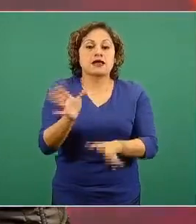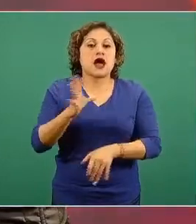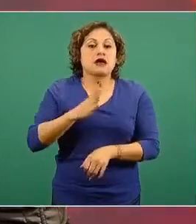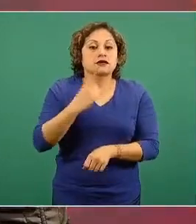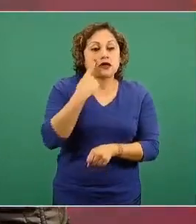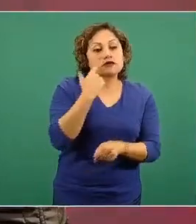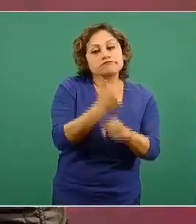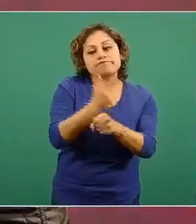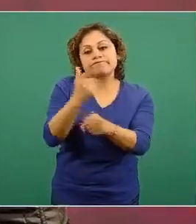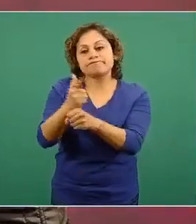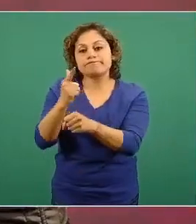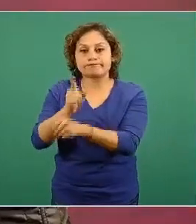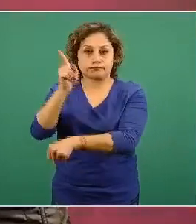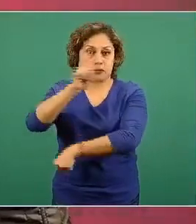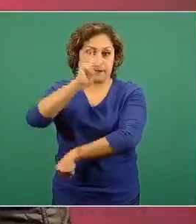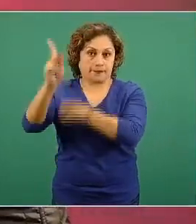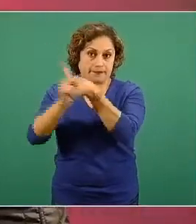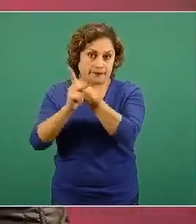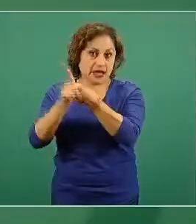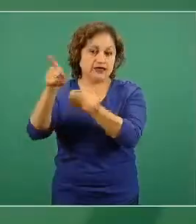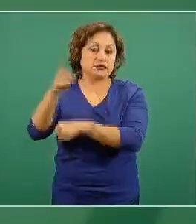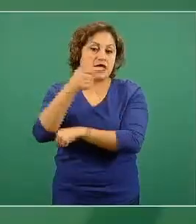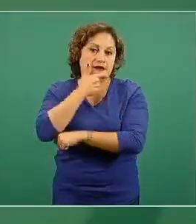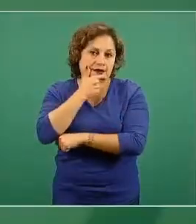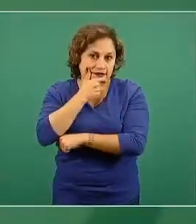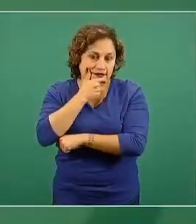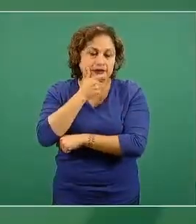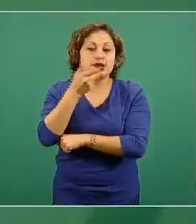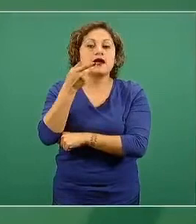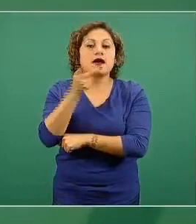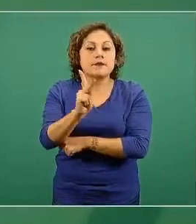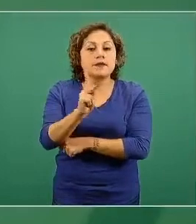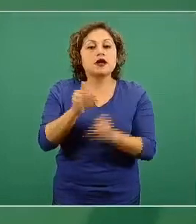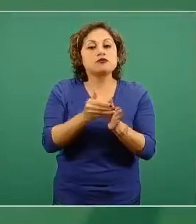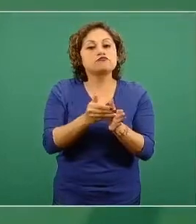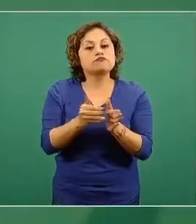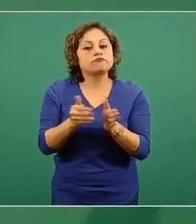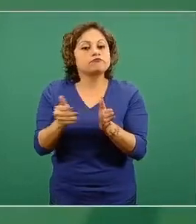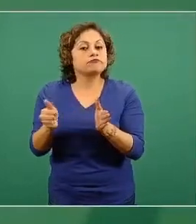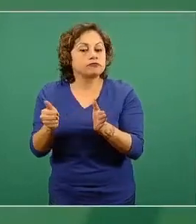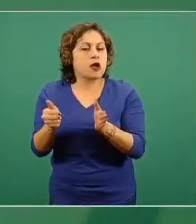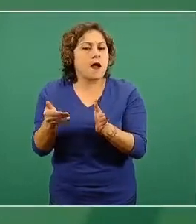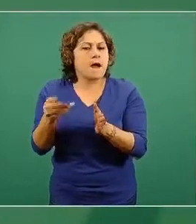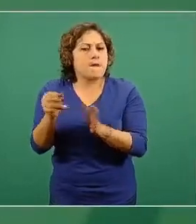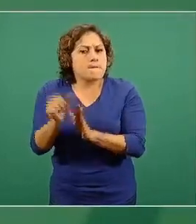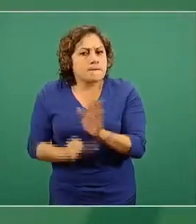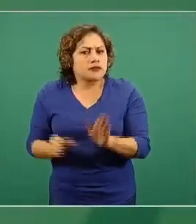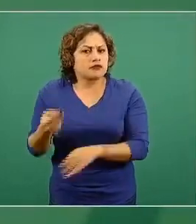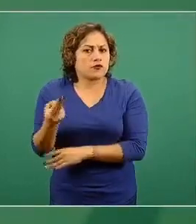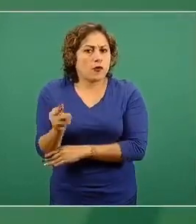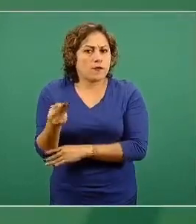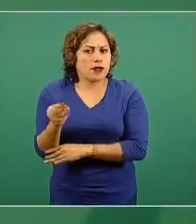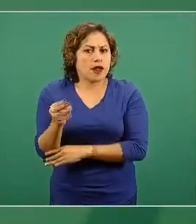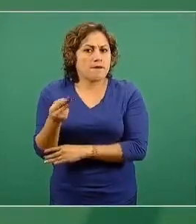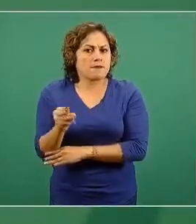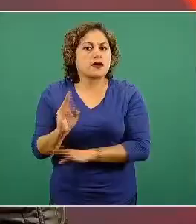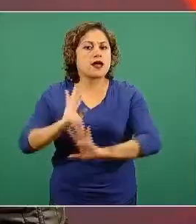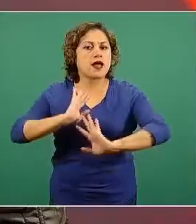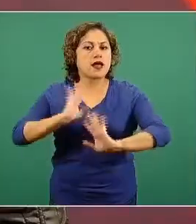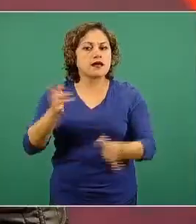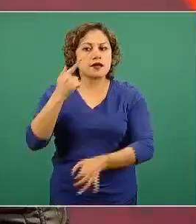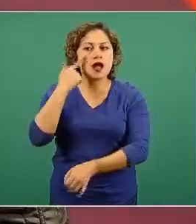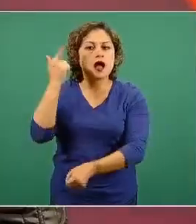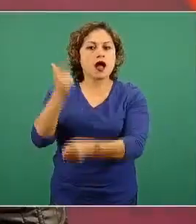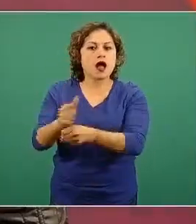confirmados en Reino Unido y prácticamente ya desde los meses de noviembre se tiene la confirmación de